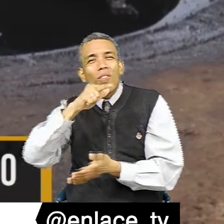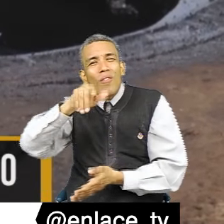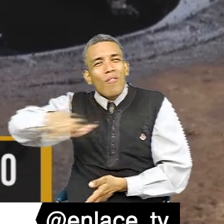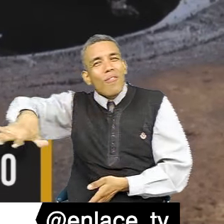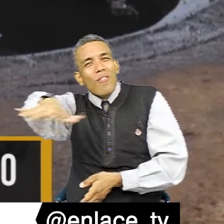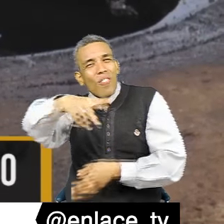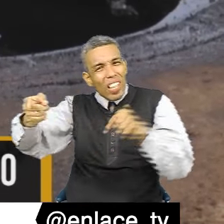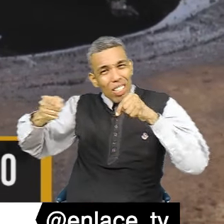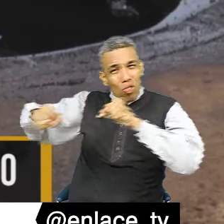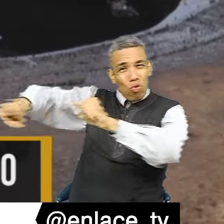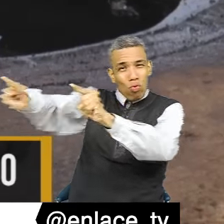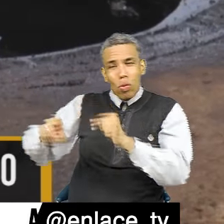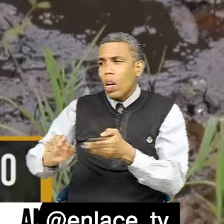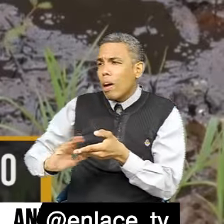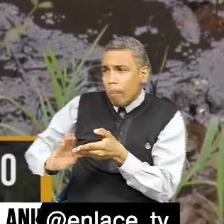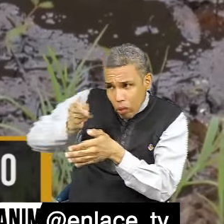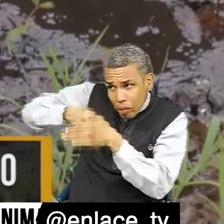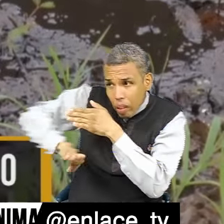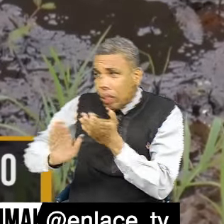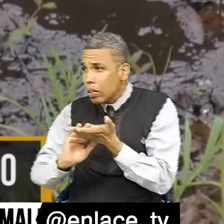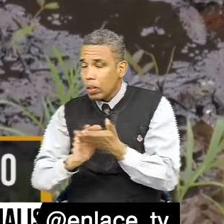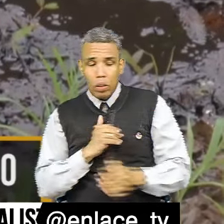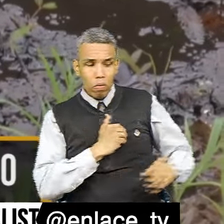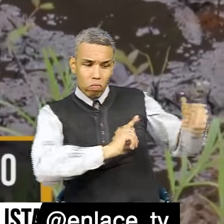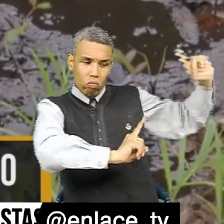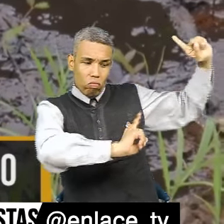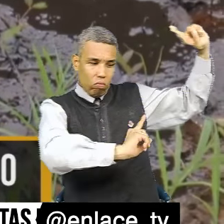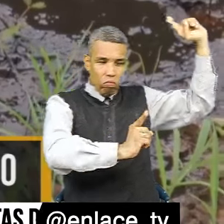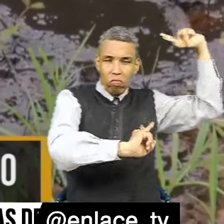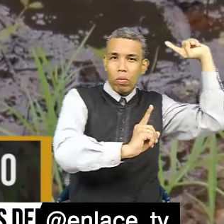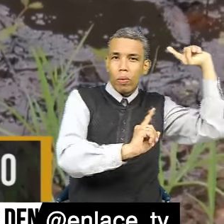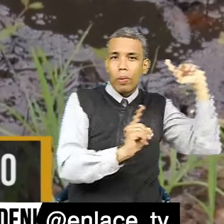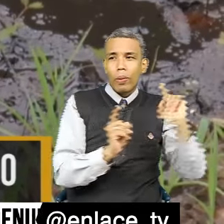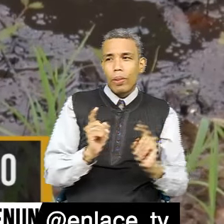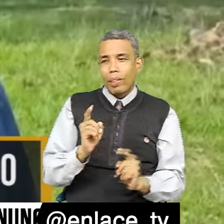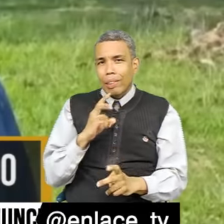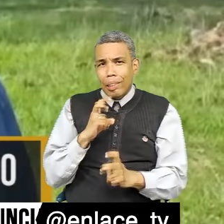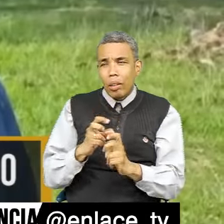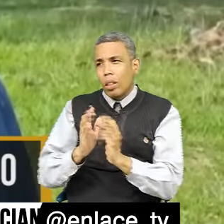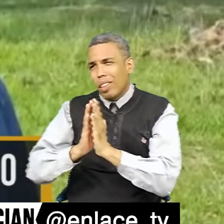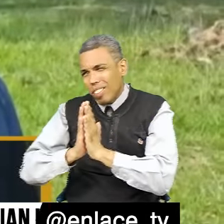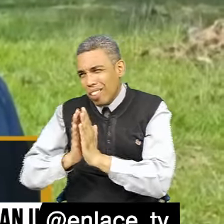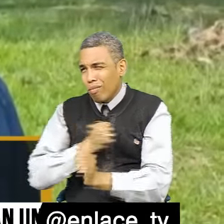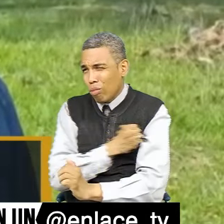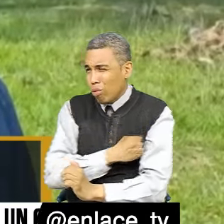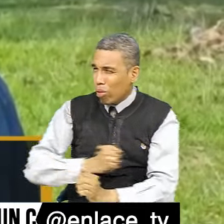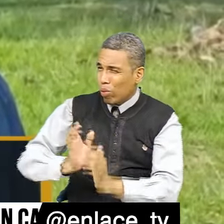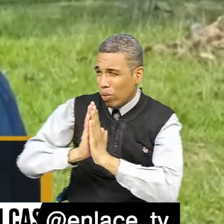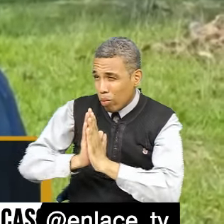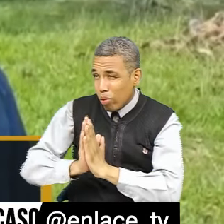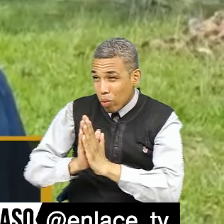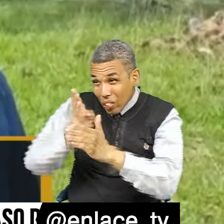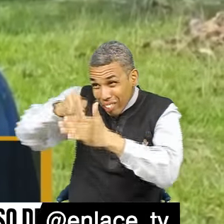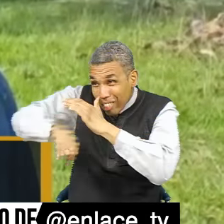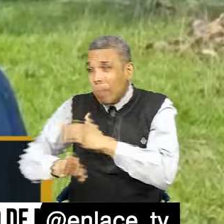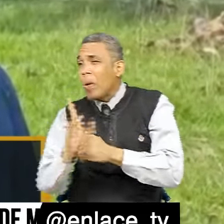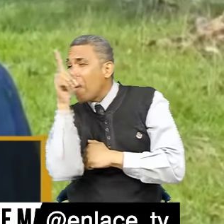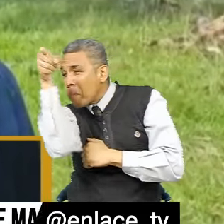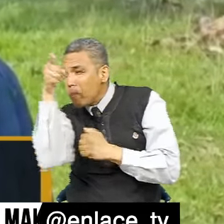a hacer la mitigación y de este afloramiento. Le rogamos al propietario